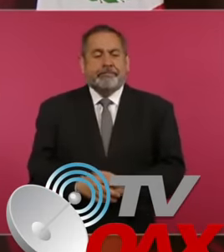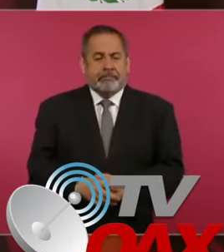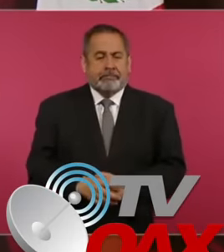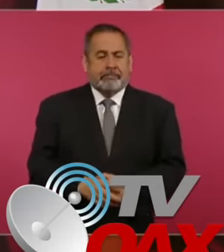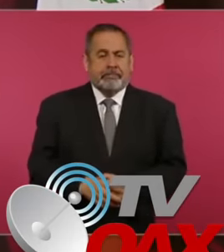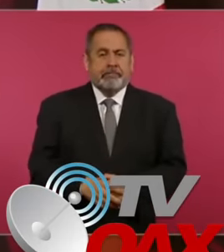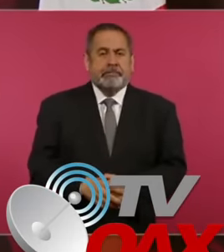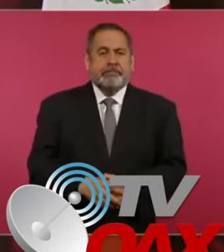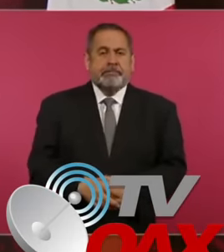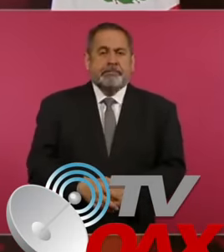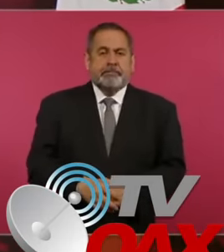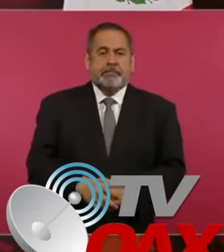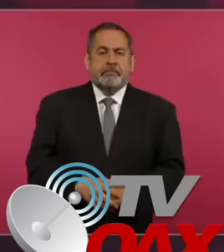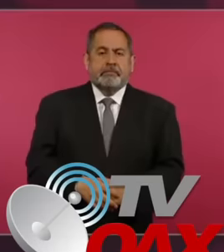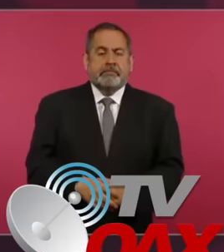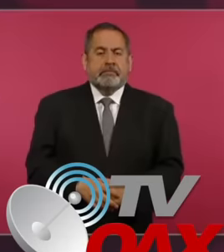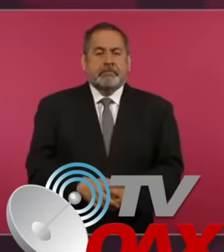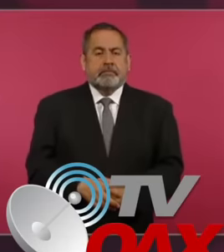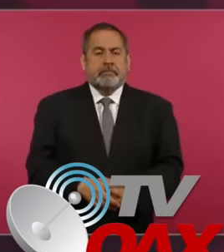Cuando nosotros